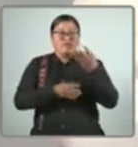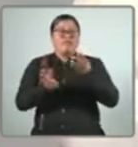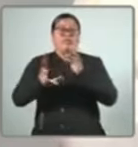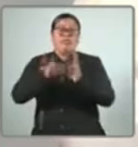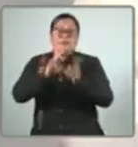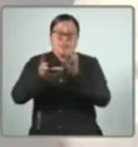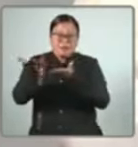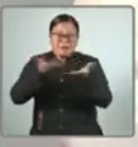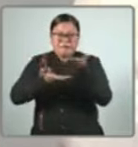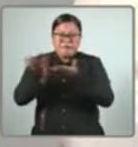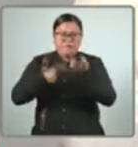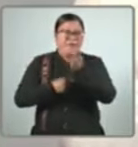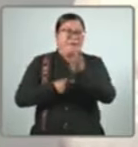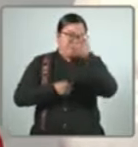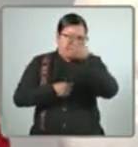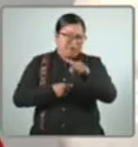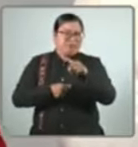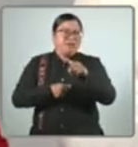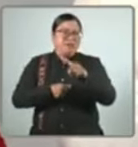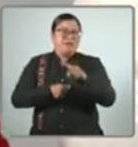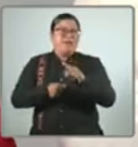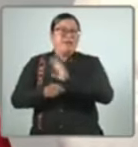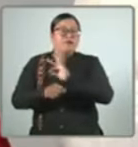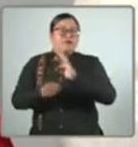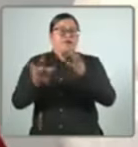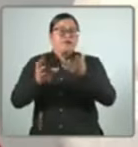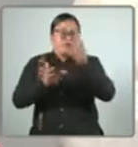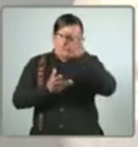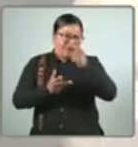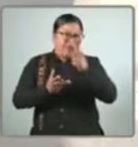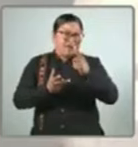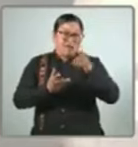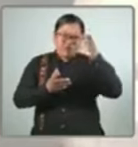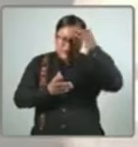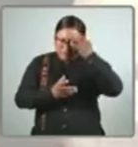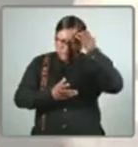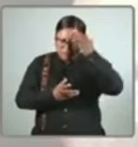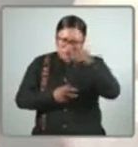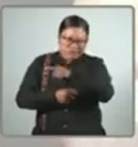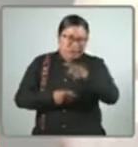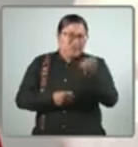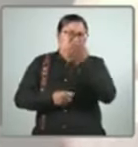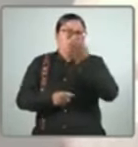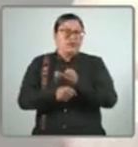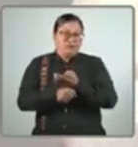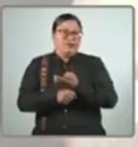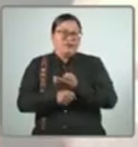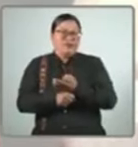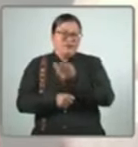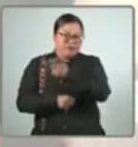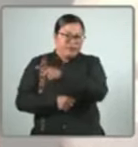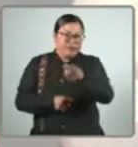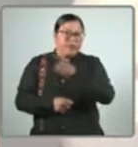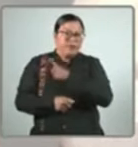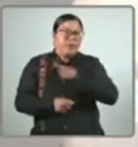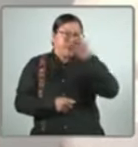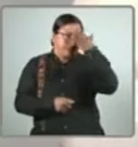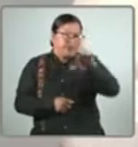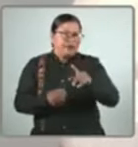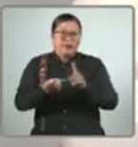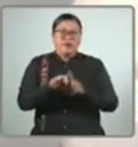pláticas estamos tratando de provocar esa revolución de conciencias en estudiantes, que ellos también sepan